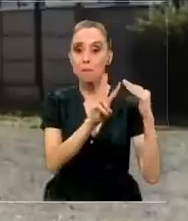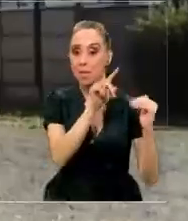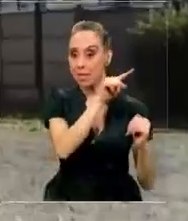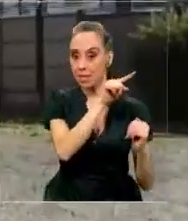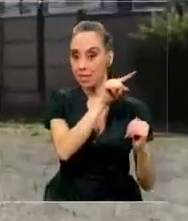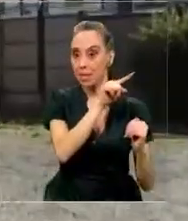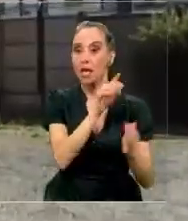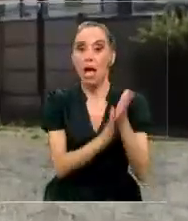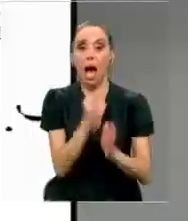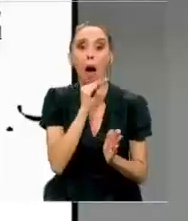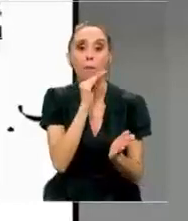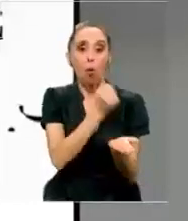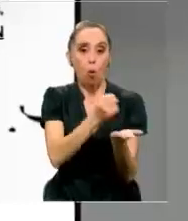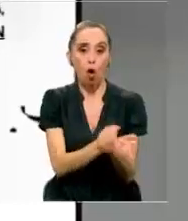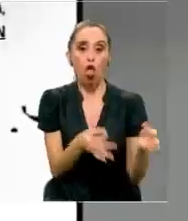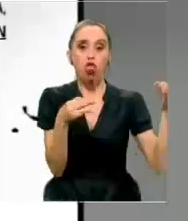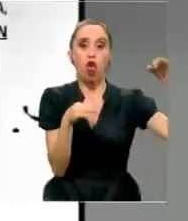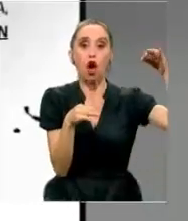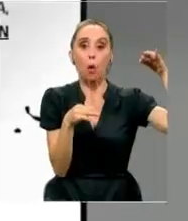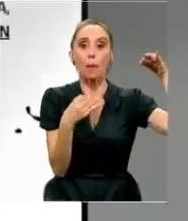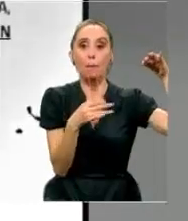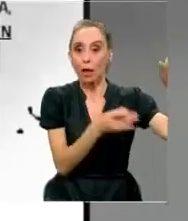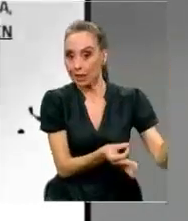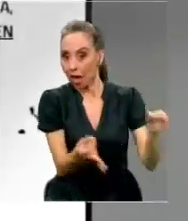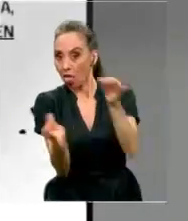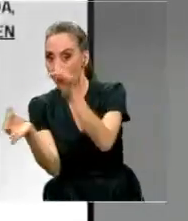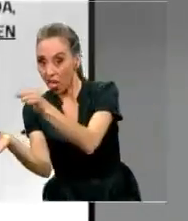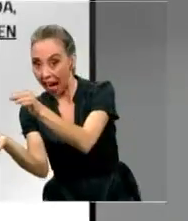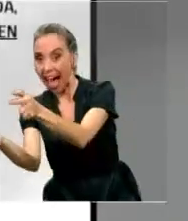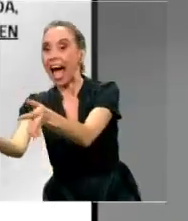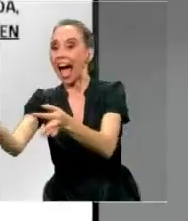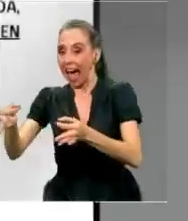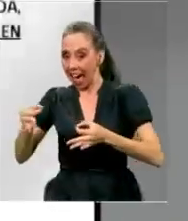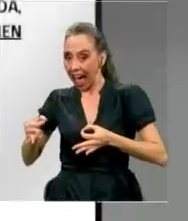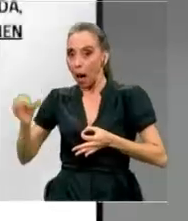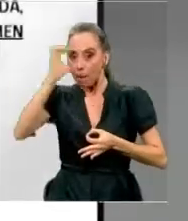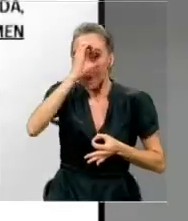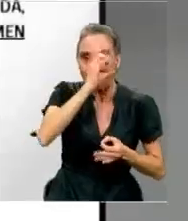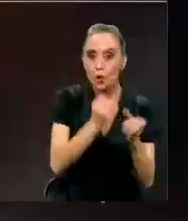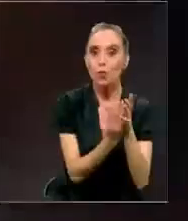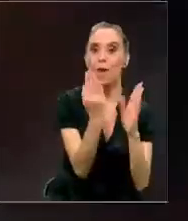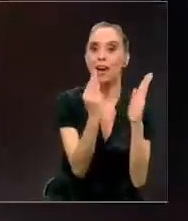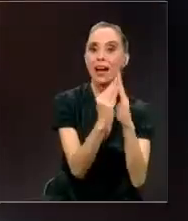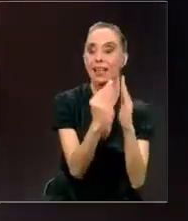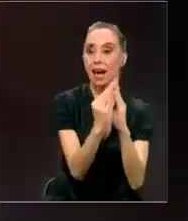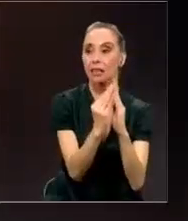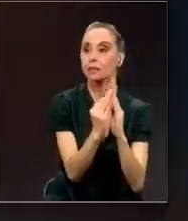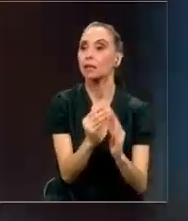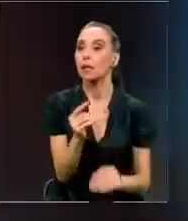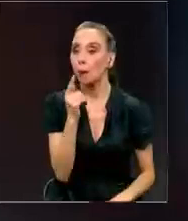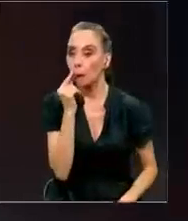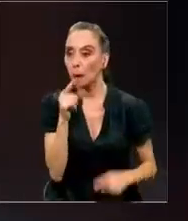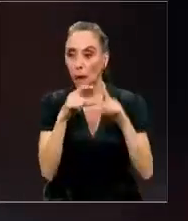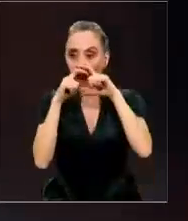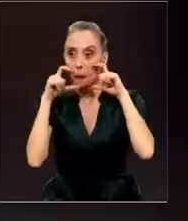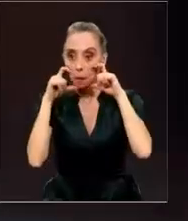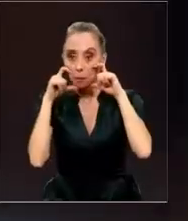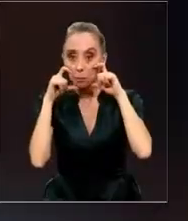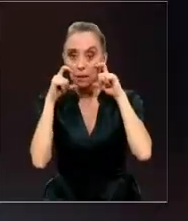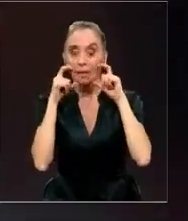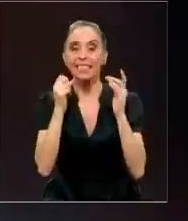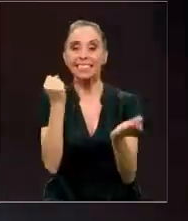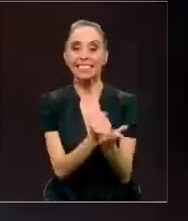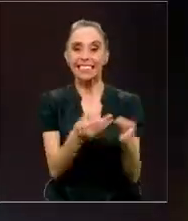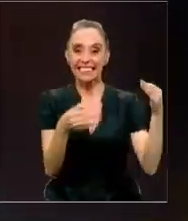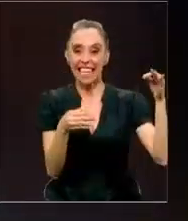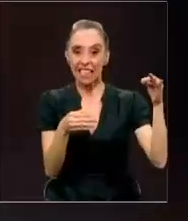logró agilizar un documento que sería clave para comenzar la búsqueda de una nueva vivienda. Procedió a firmar el certificado de